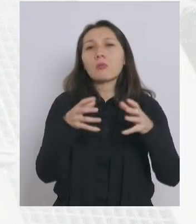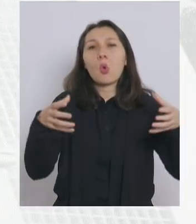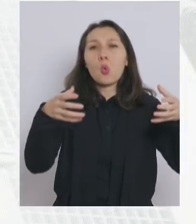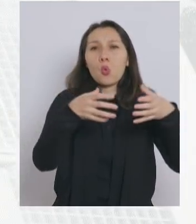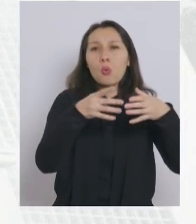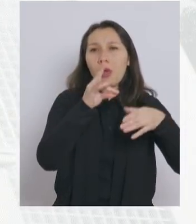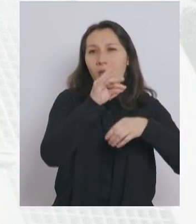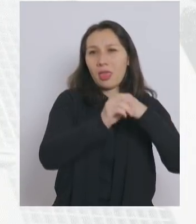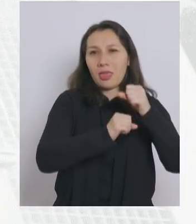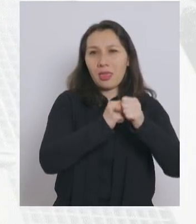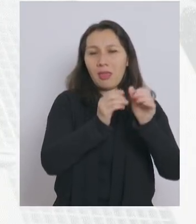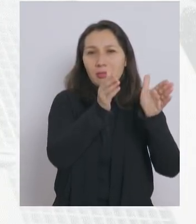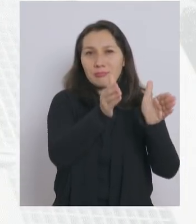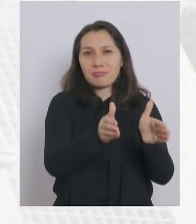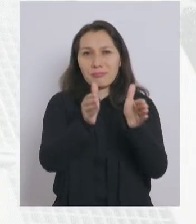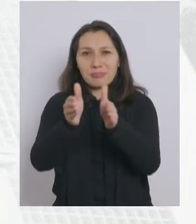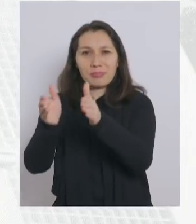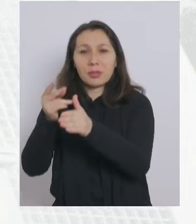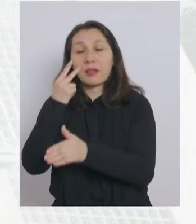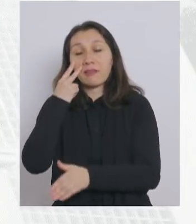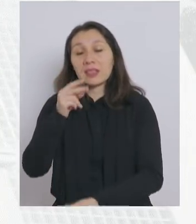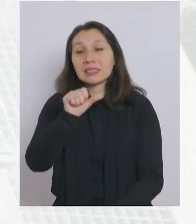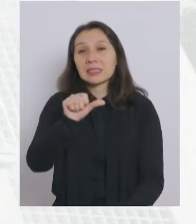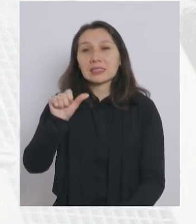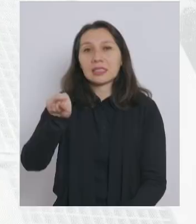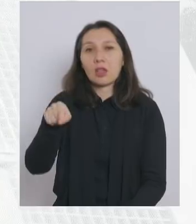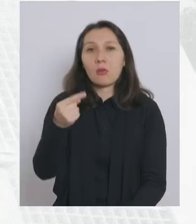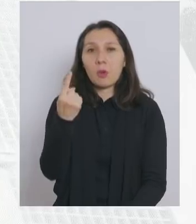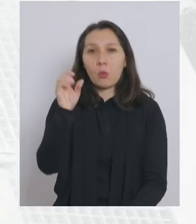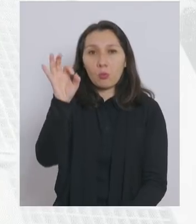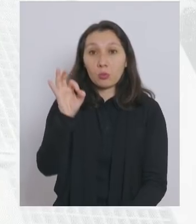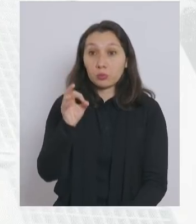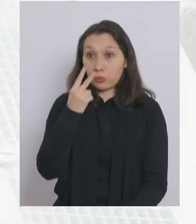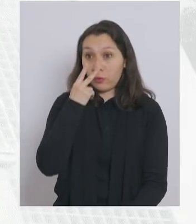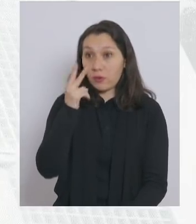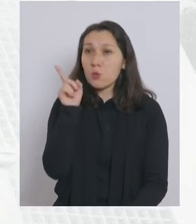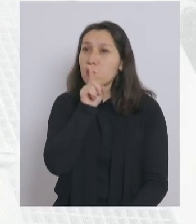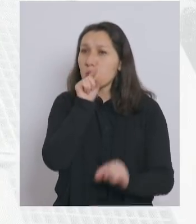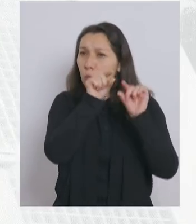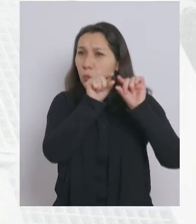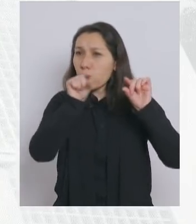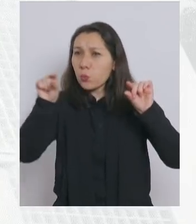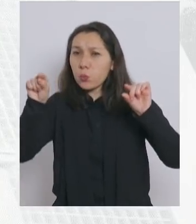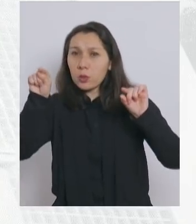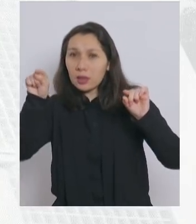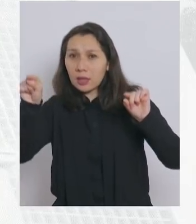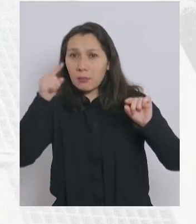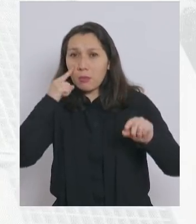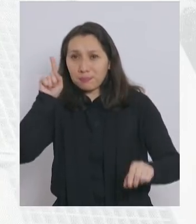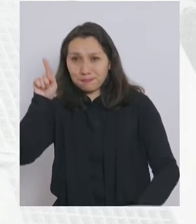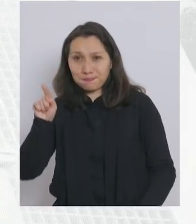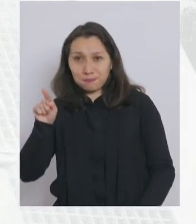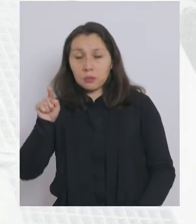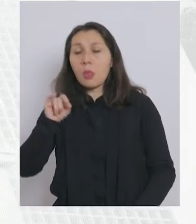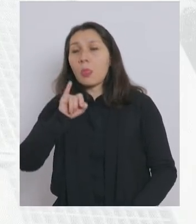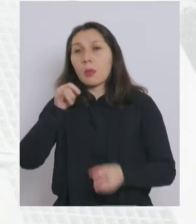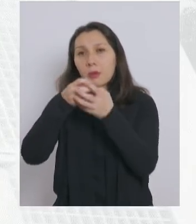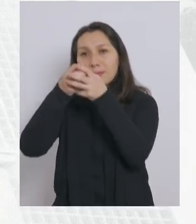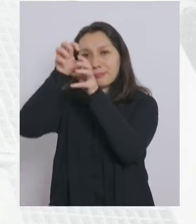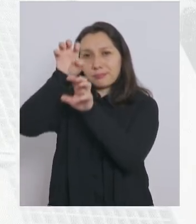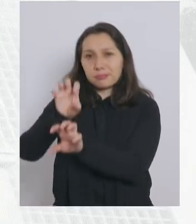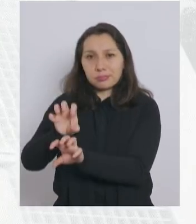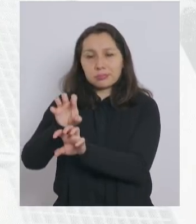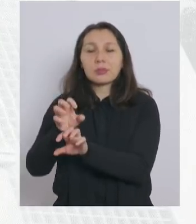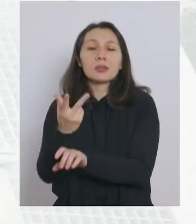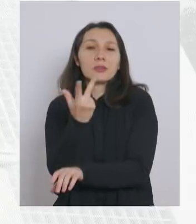como había mencionado antes, fue ahí de un 66,1%, como pueden ver al final, Y también esta se dividió porque la vacuna se